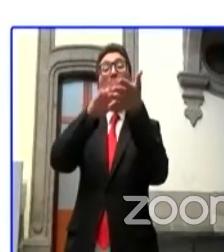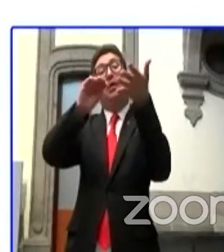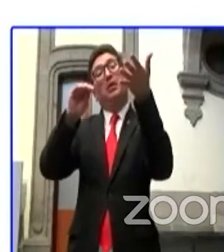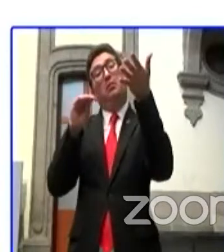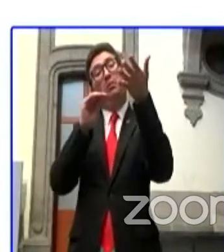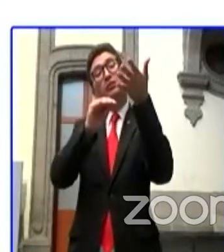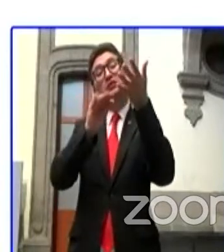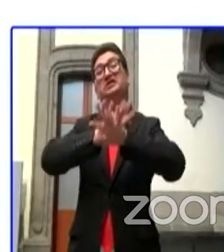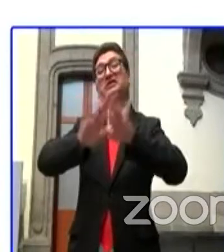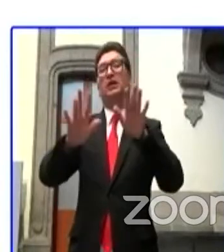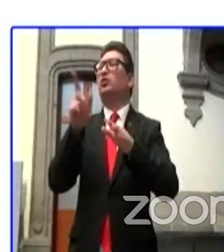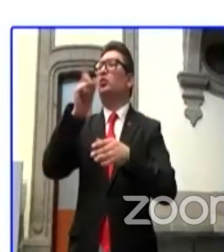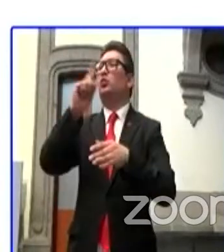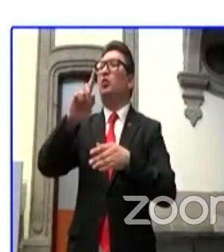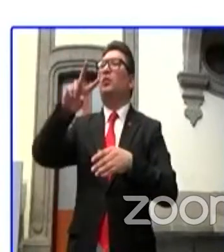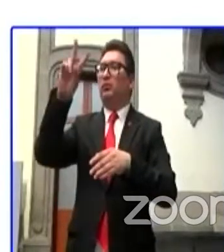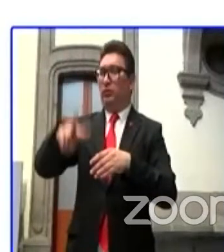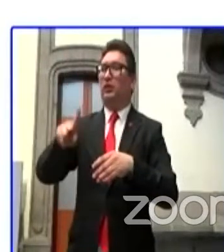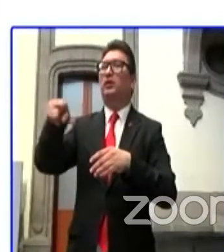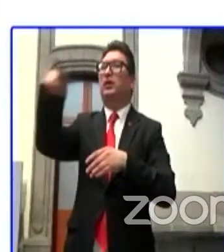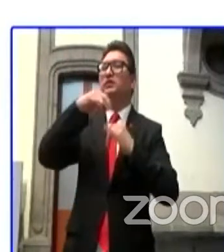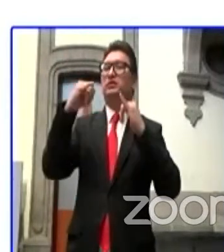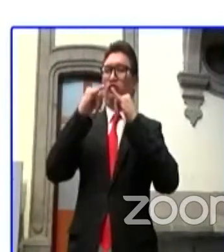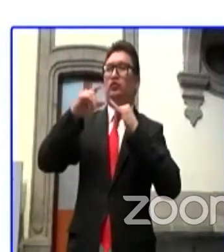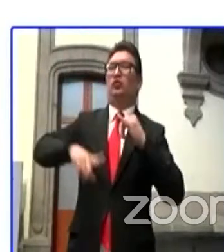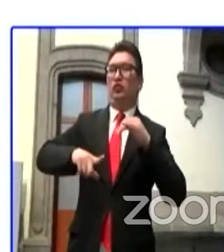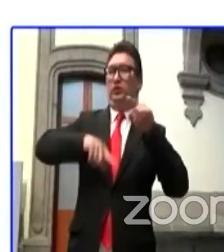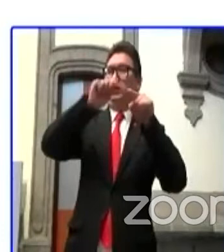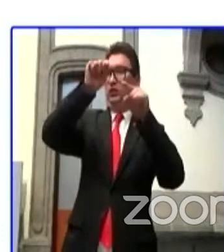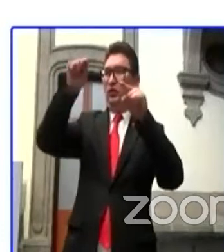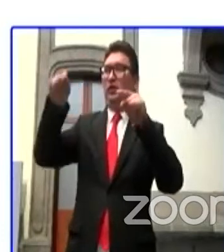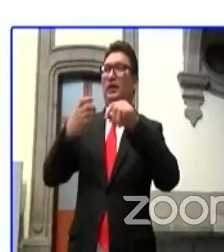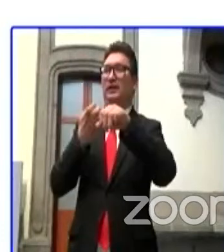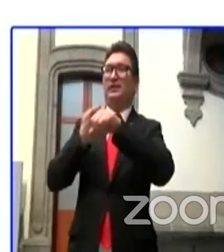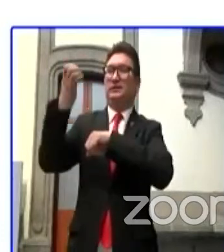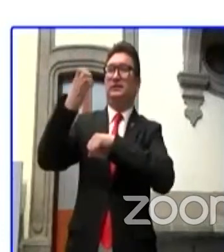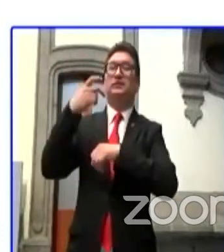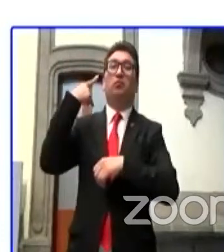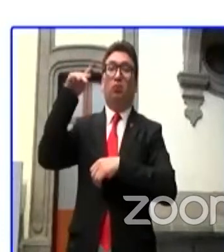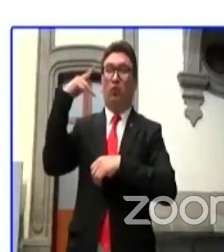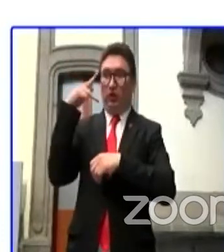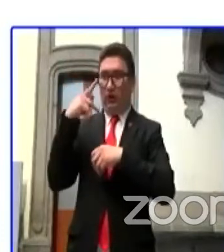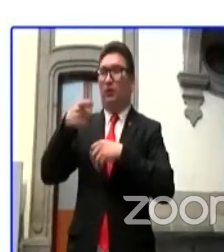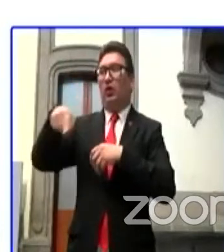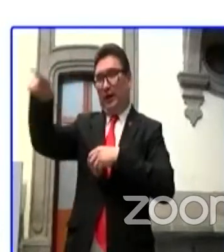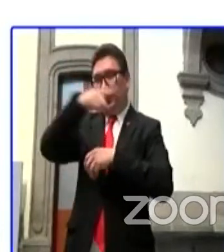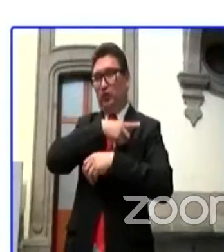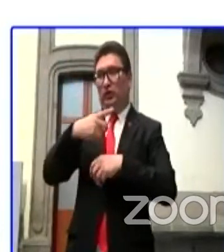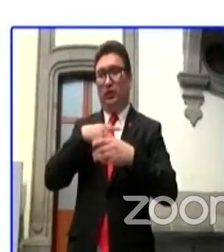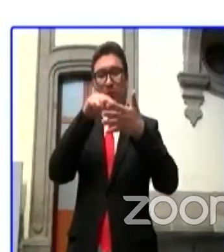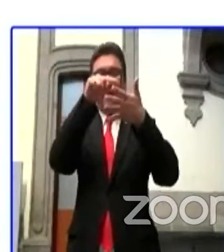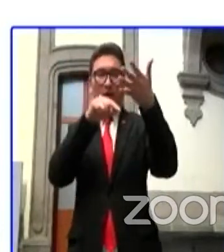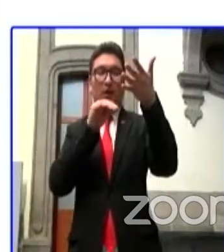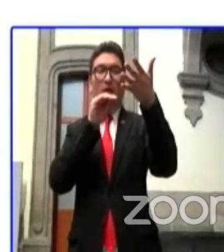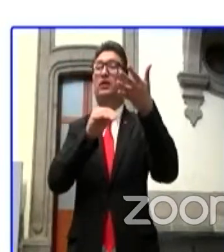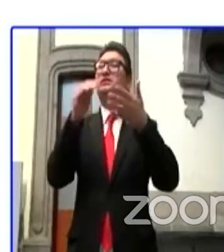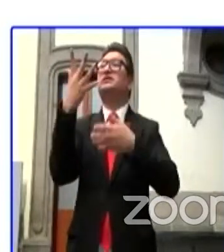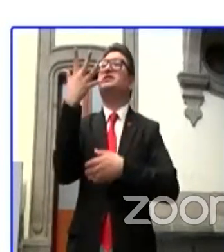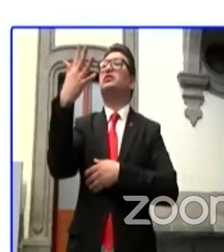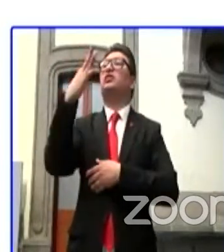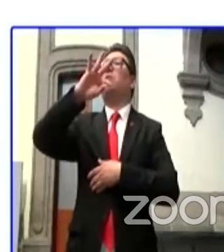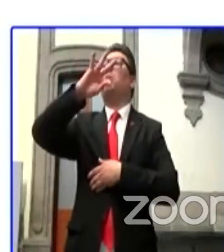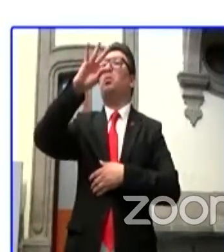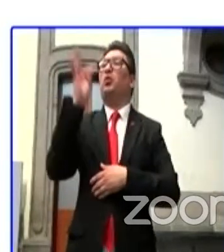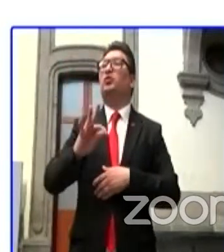que realmente las dependencias públicas de gobierno del Estado de Puebla tengan a un 5% en